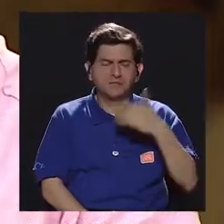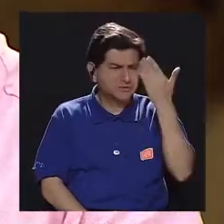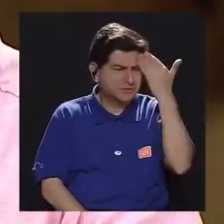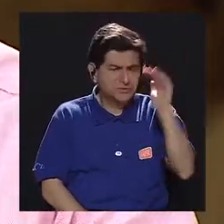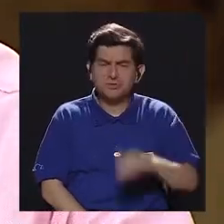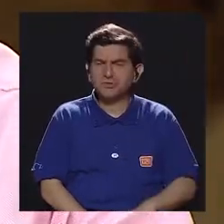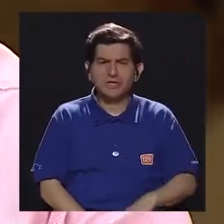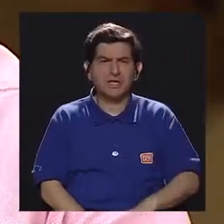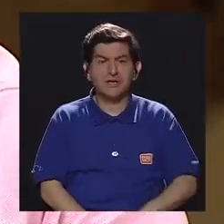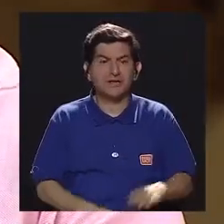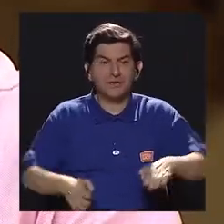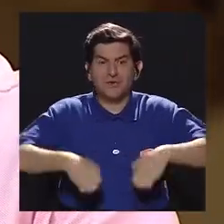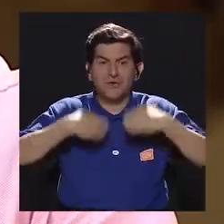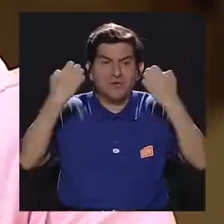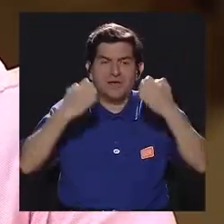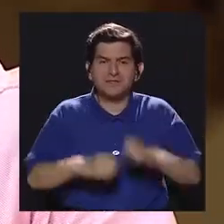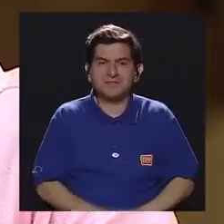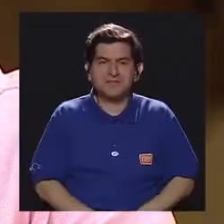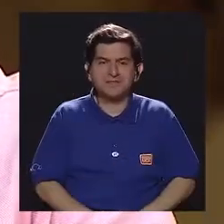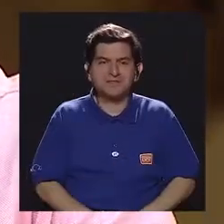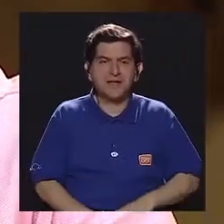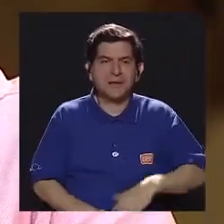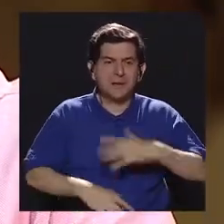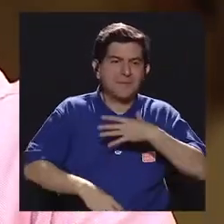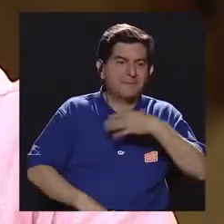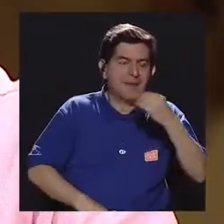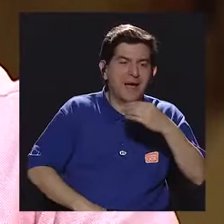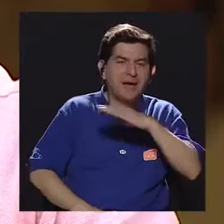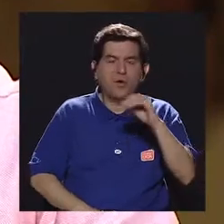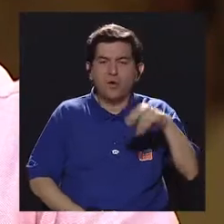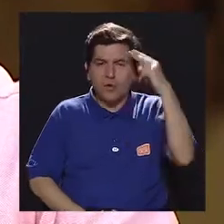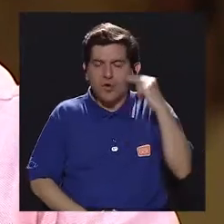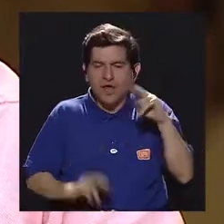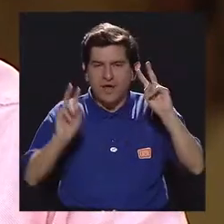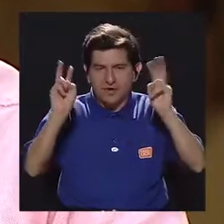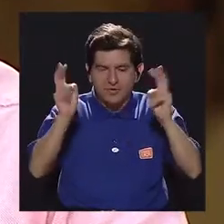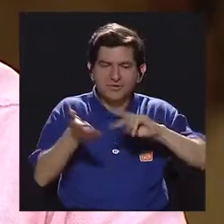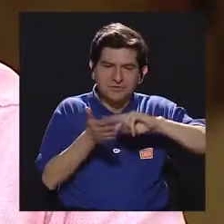Yo sé que no hay blancos y negros en esto que ustedes trabajan, pero